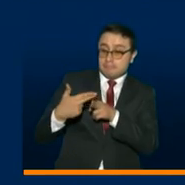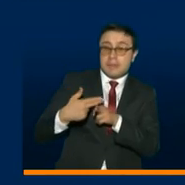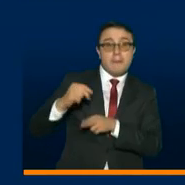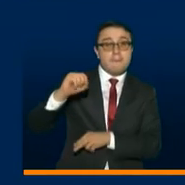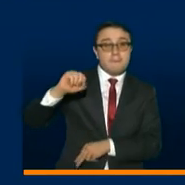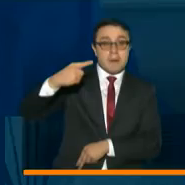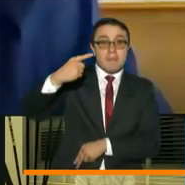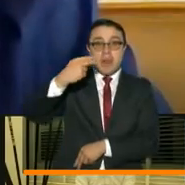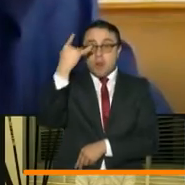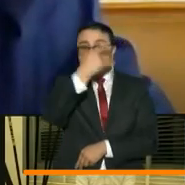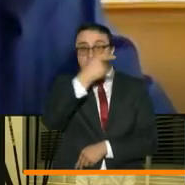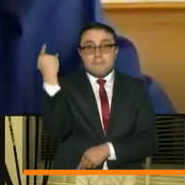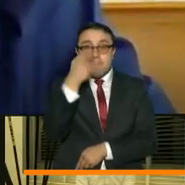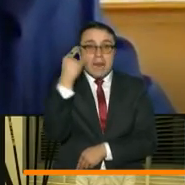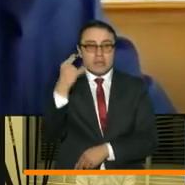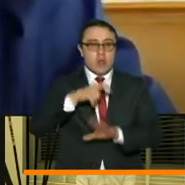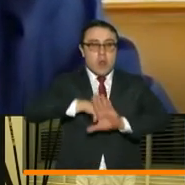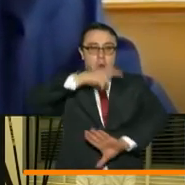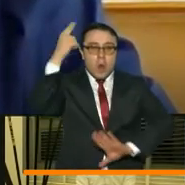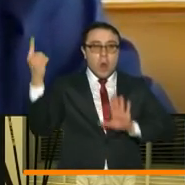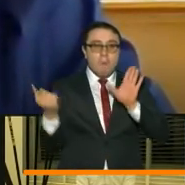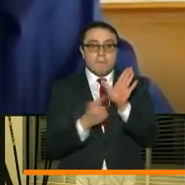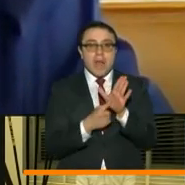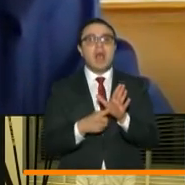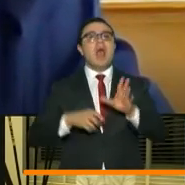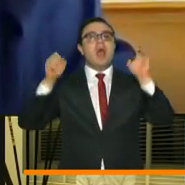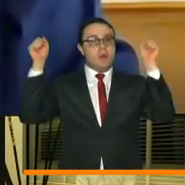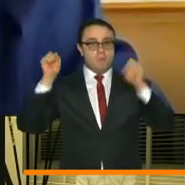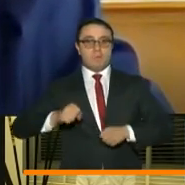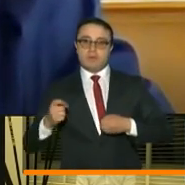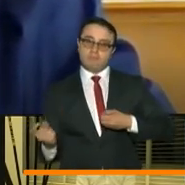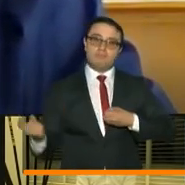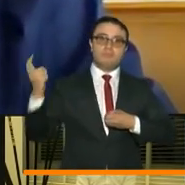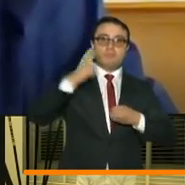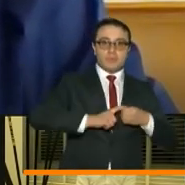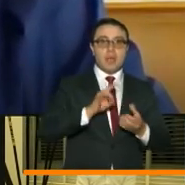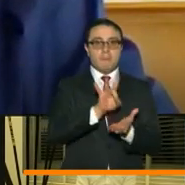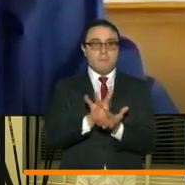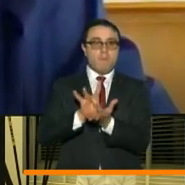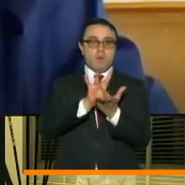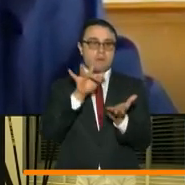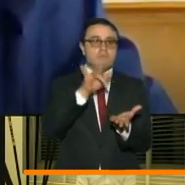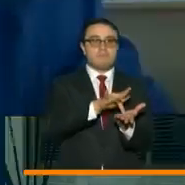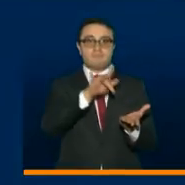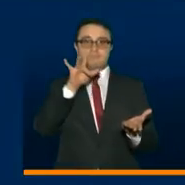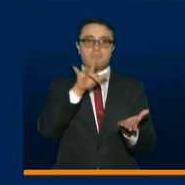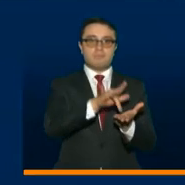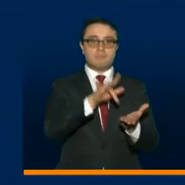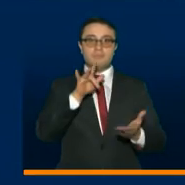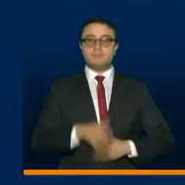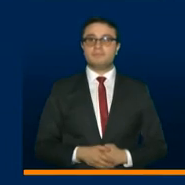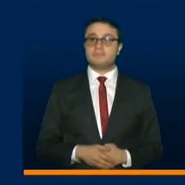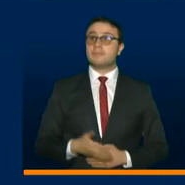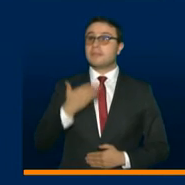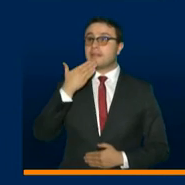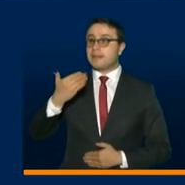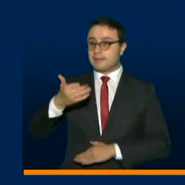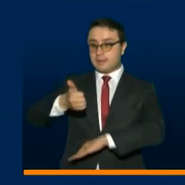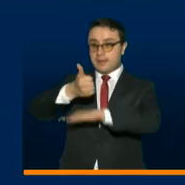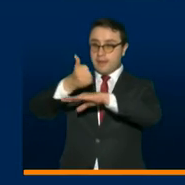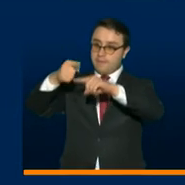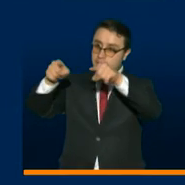sistema educativo en el departamento pueda integrarse al modelo de alternancia. Muchísimas gracias, secretaria. Yo creo que es